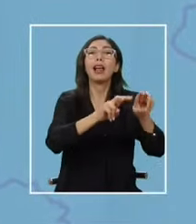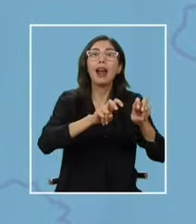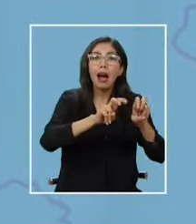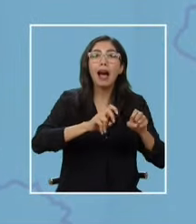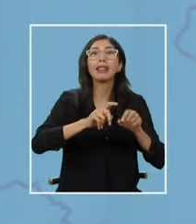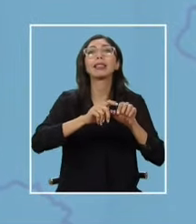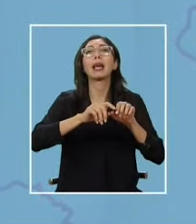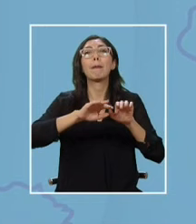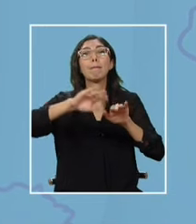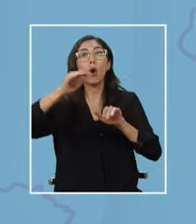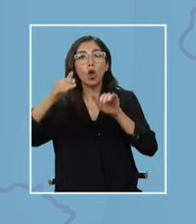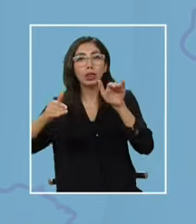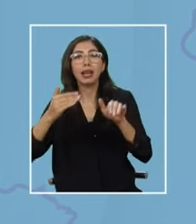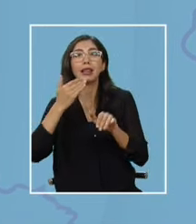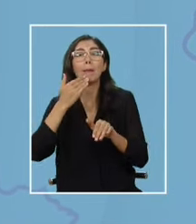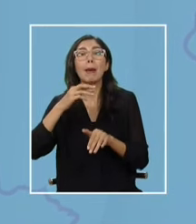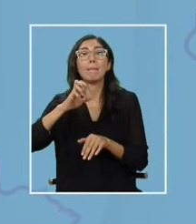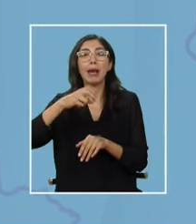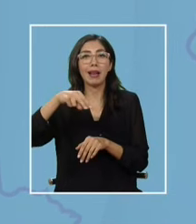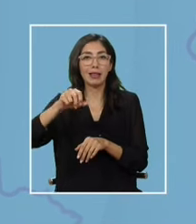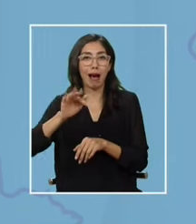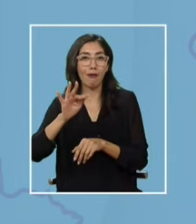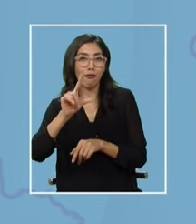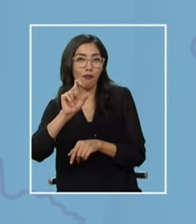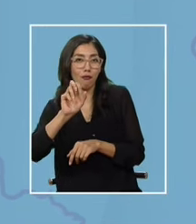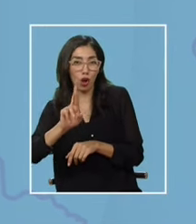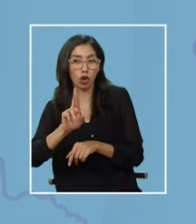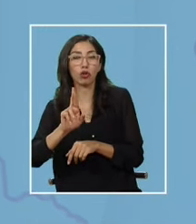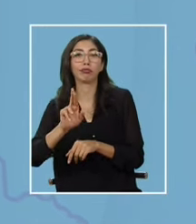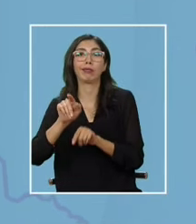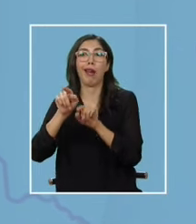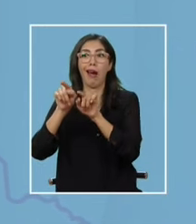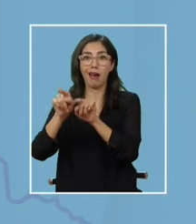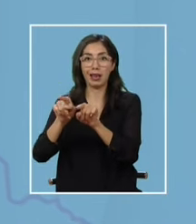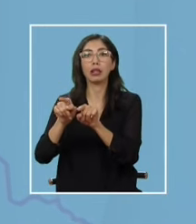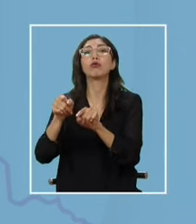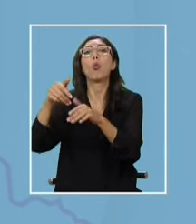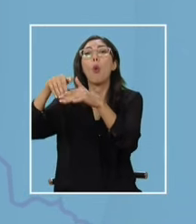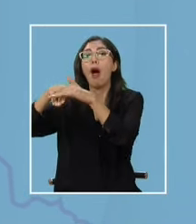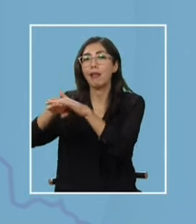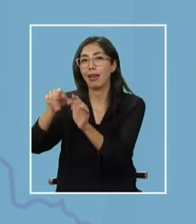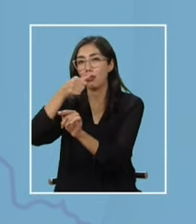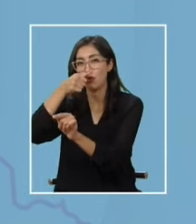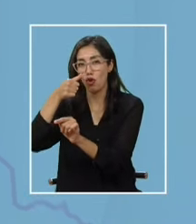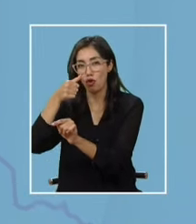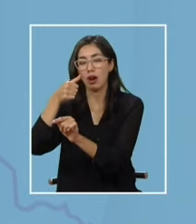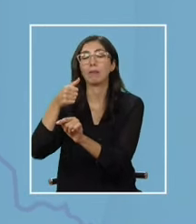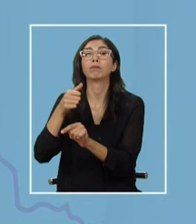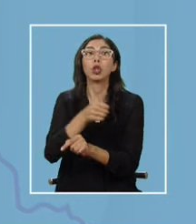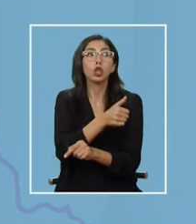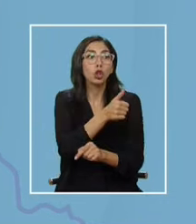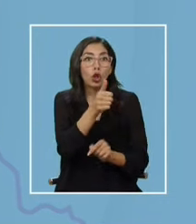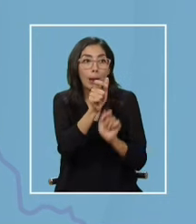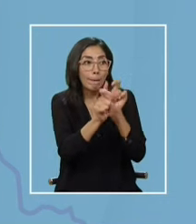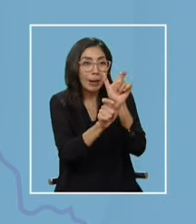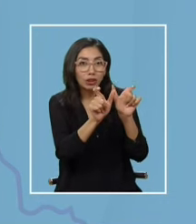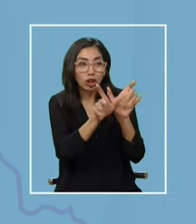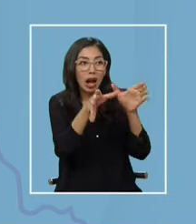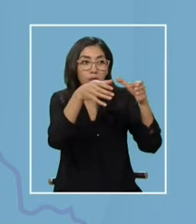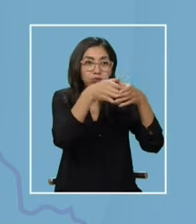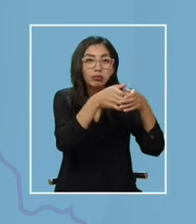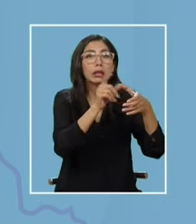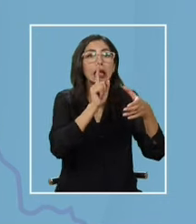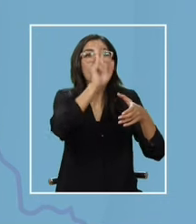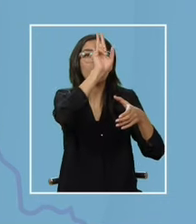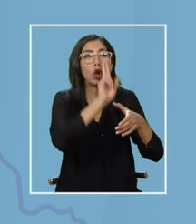misma comuna de Peñaflor, lugares donde no vendían la droga, solo la guardaban. Todos los integrantes tenían sus roles